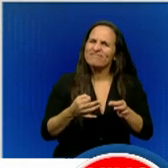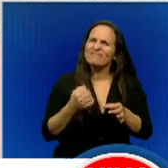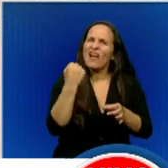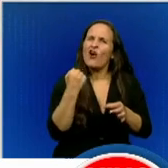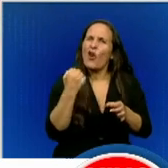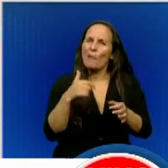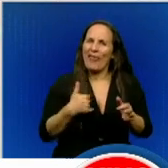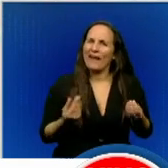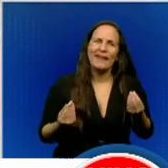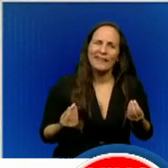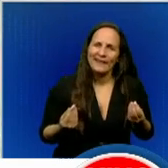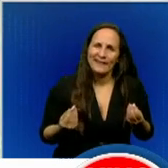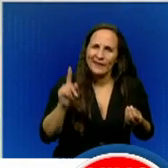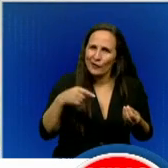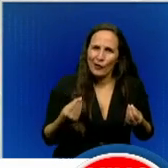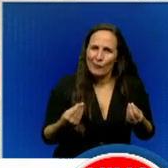señor presidente